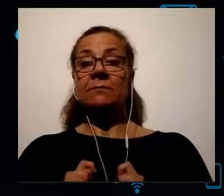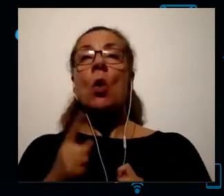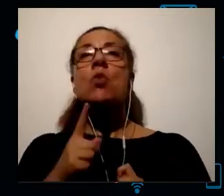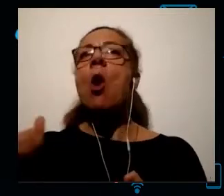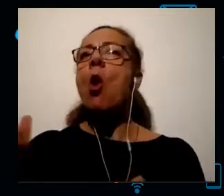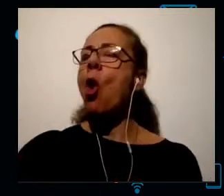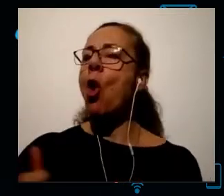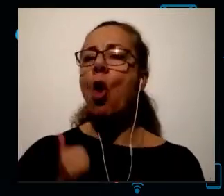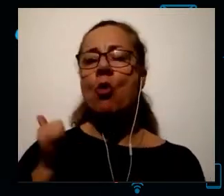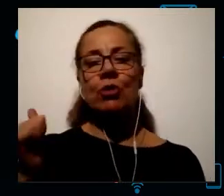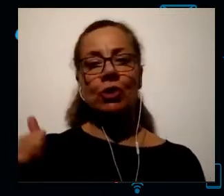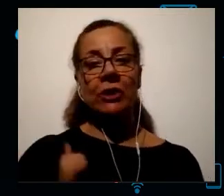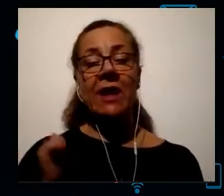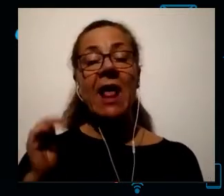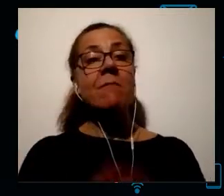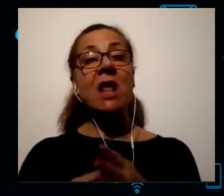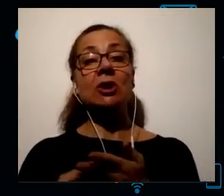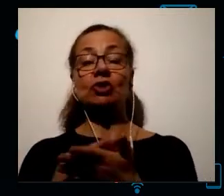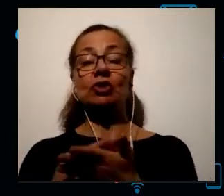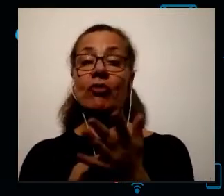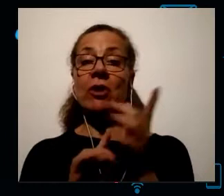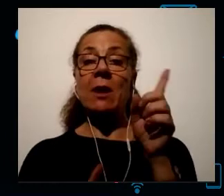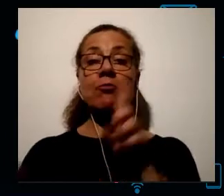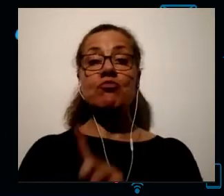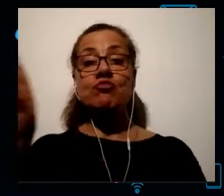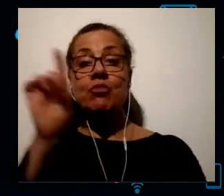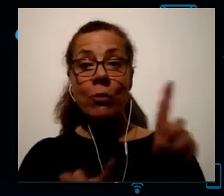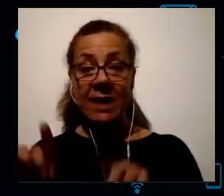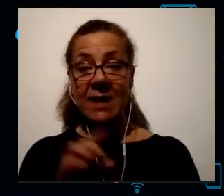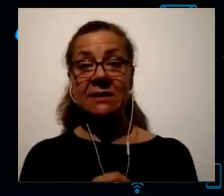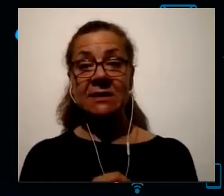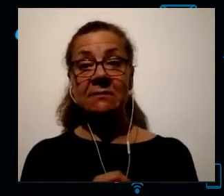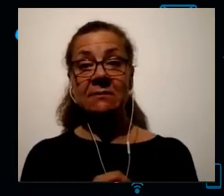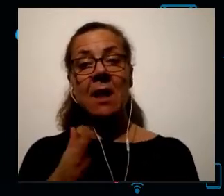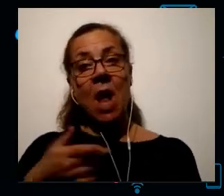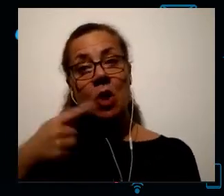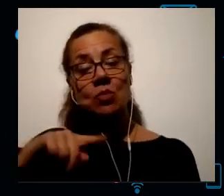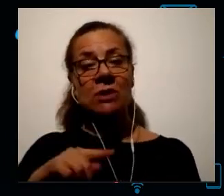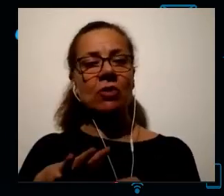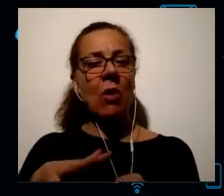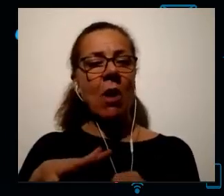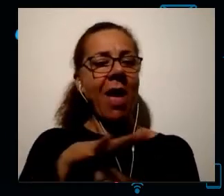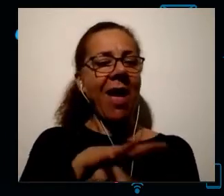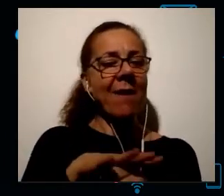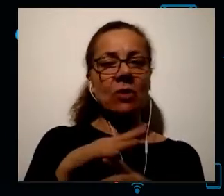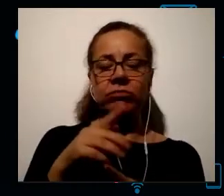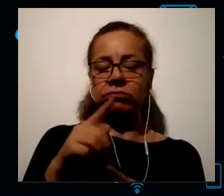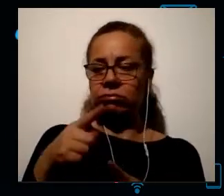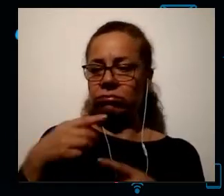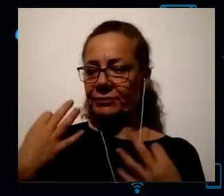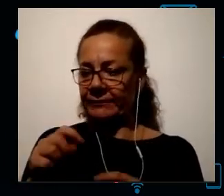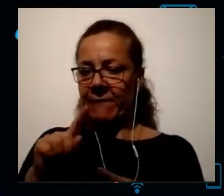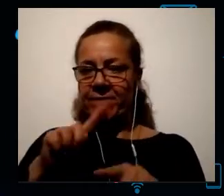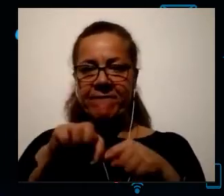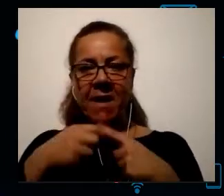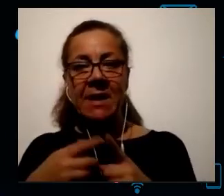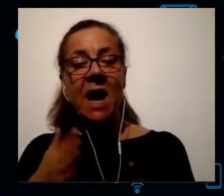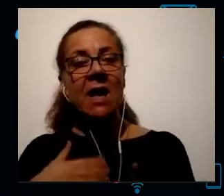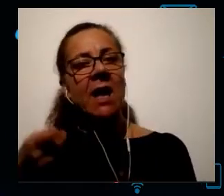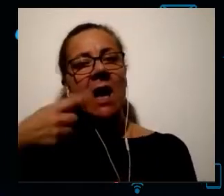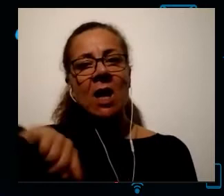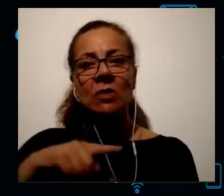para resolver problemas que podamos tener en nuestro ámbito cotidiano en nuestro ámbito familiar en nuestro ámbito profesional